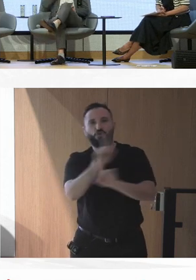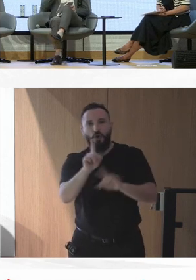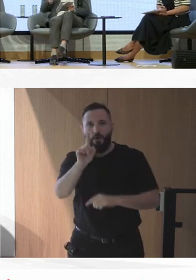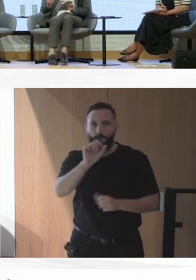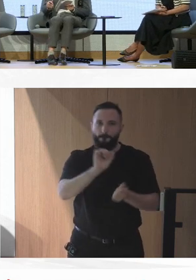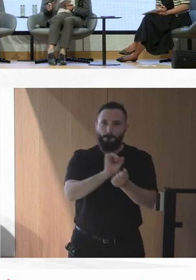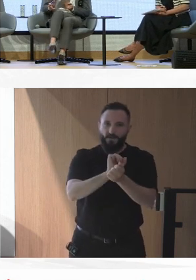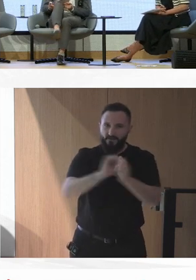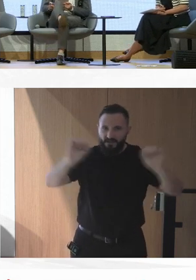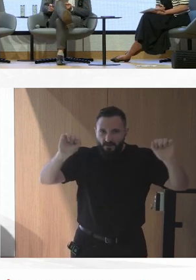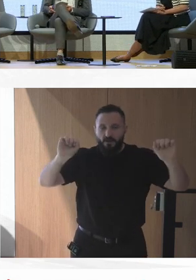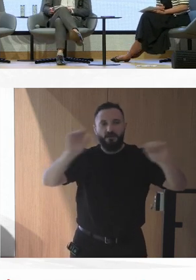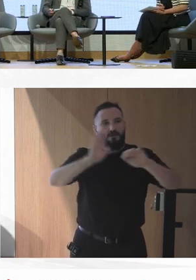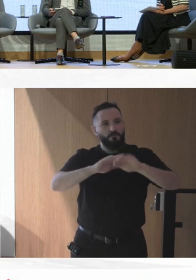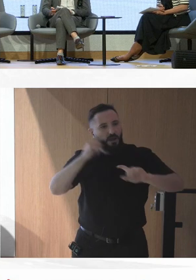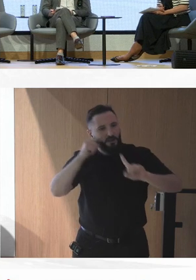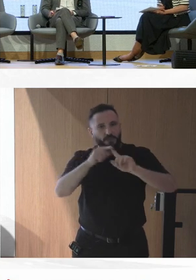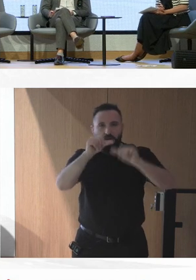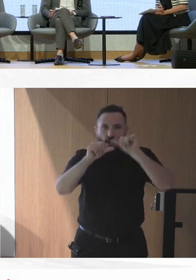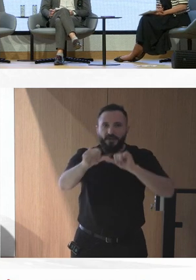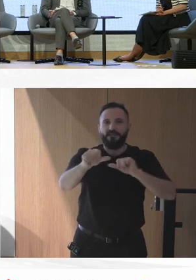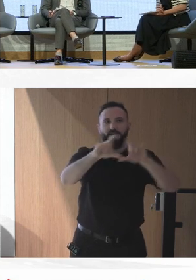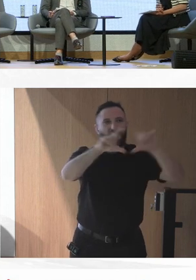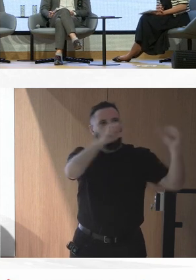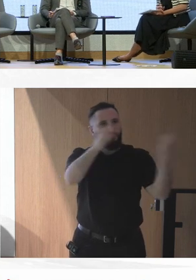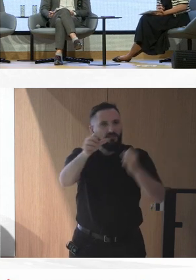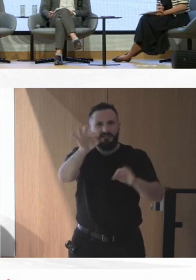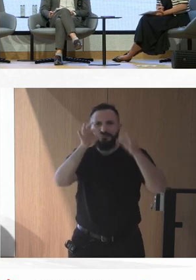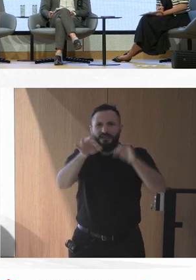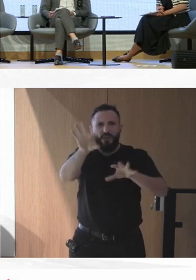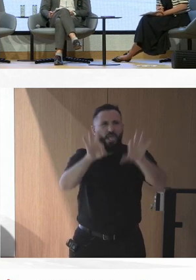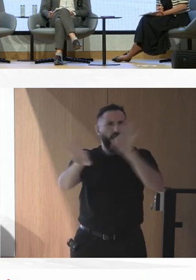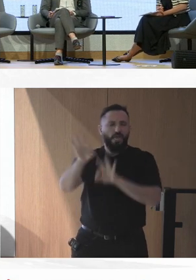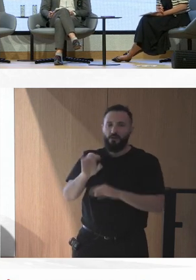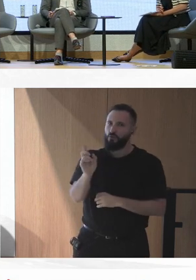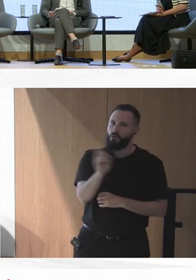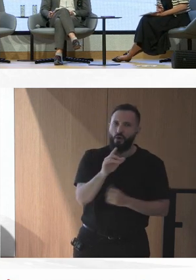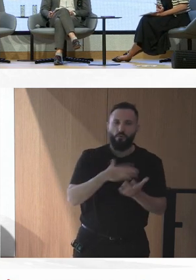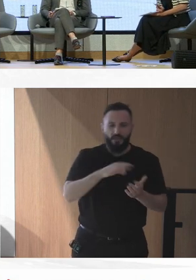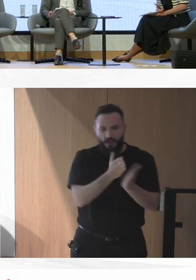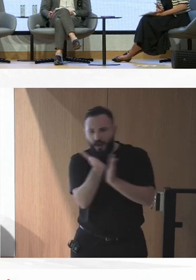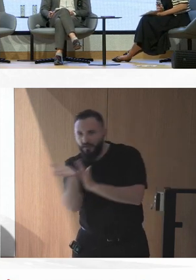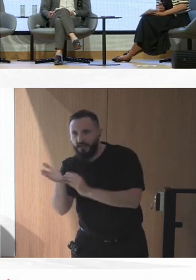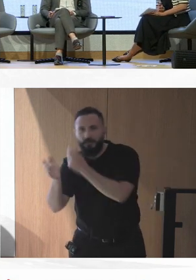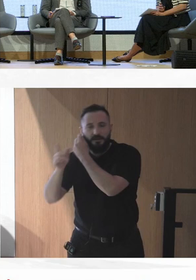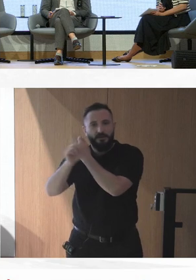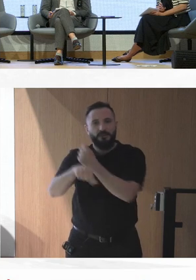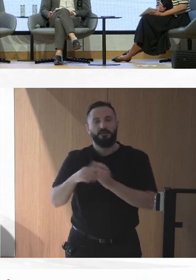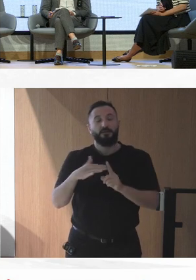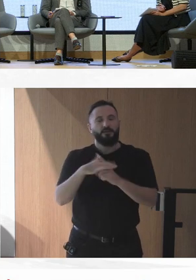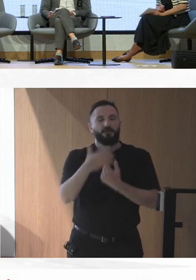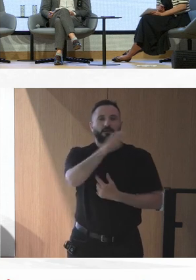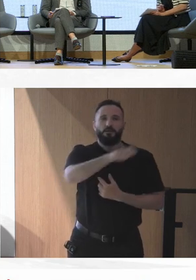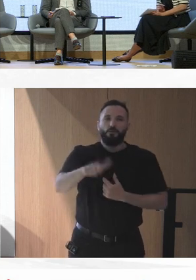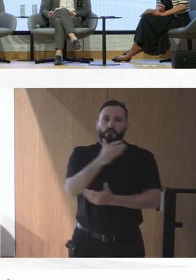harían que no hubiera que elegir, ¿no? Las instituciones siempre, y menos en casos, ¿no? de personas con discapacidad, para